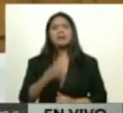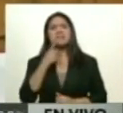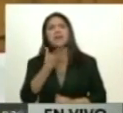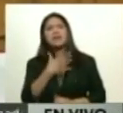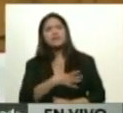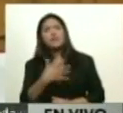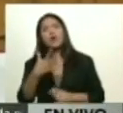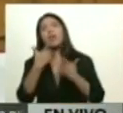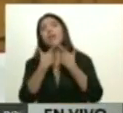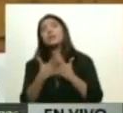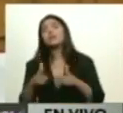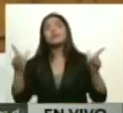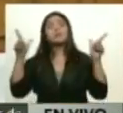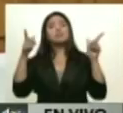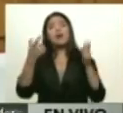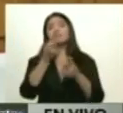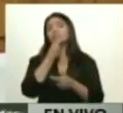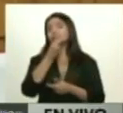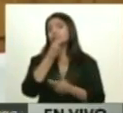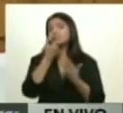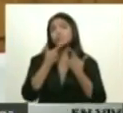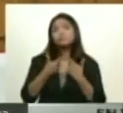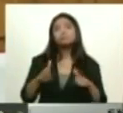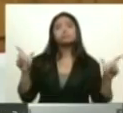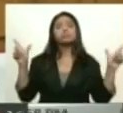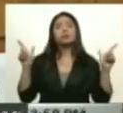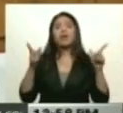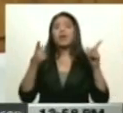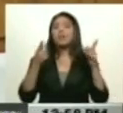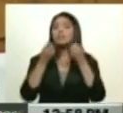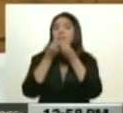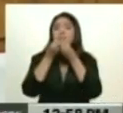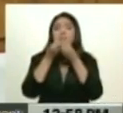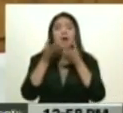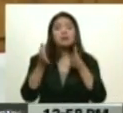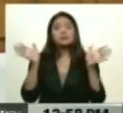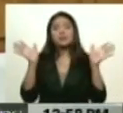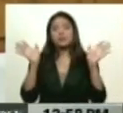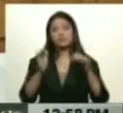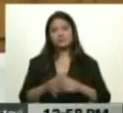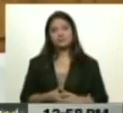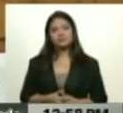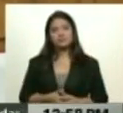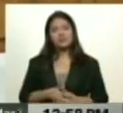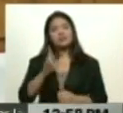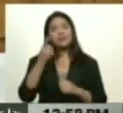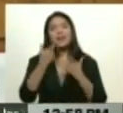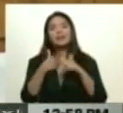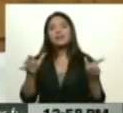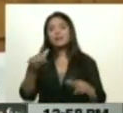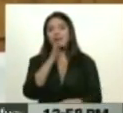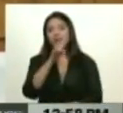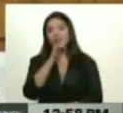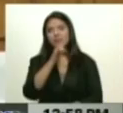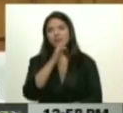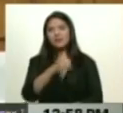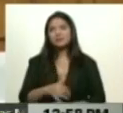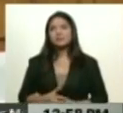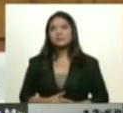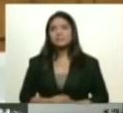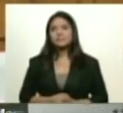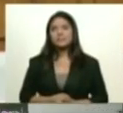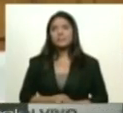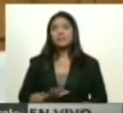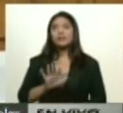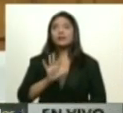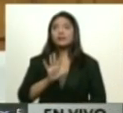banderas de la libertad de prensa, de la libertad de expresión y de la libertad de información. De esa